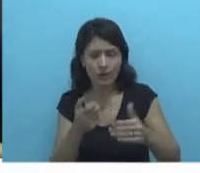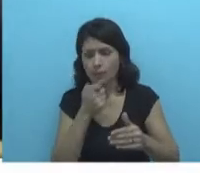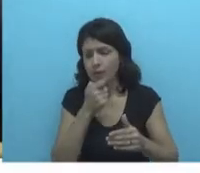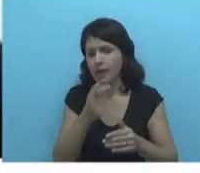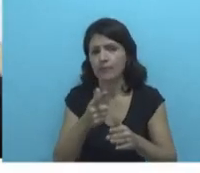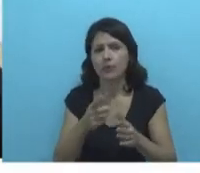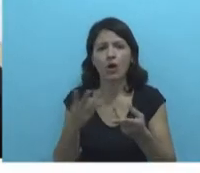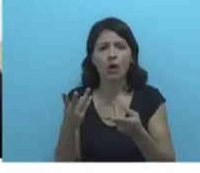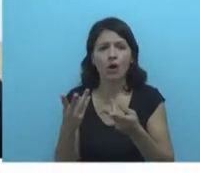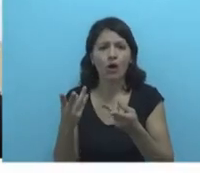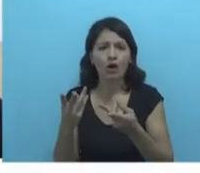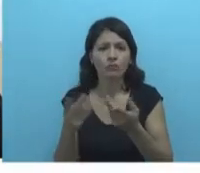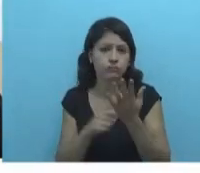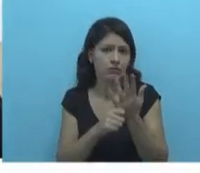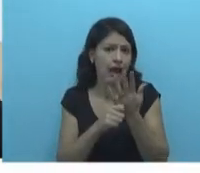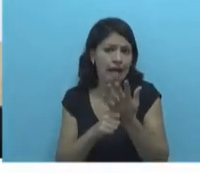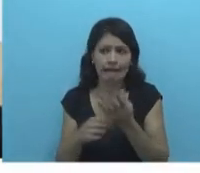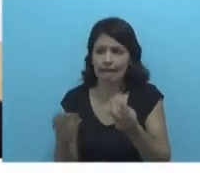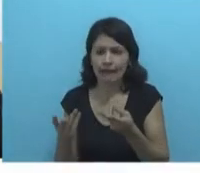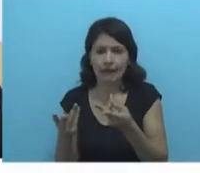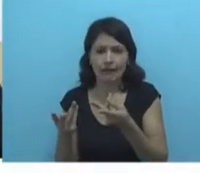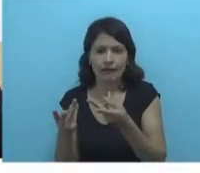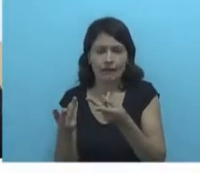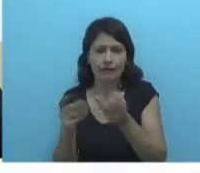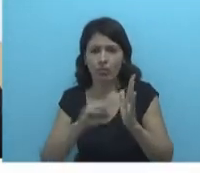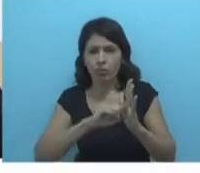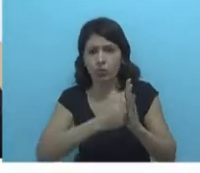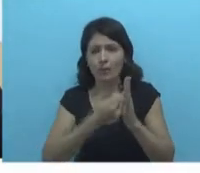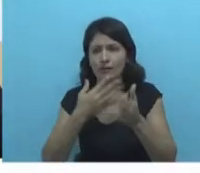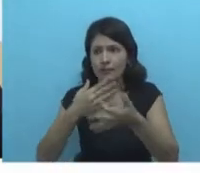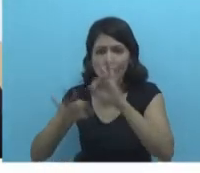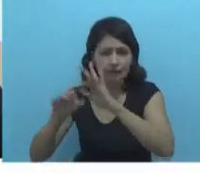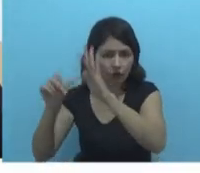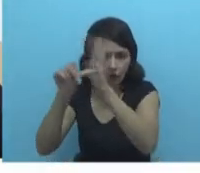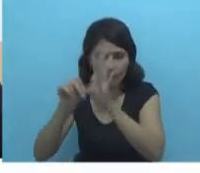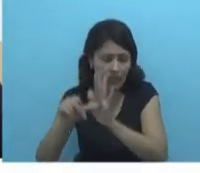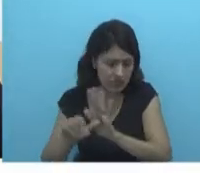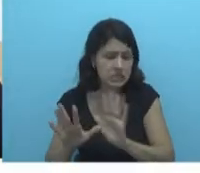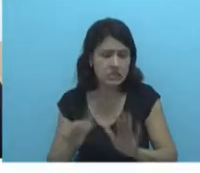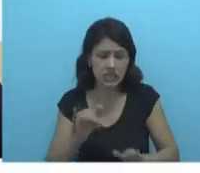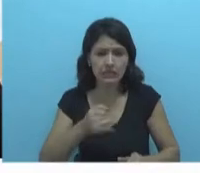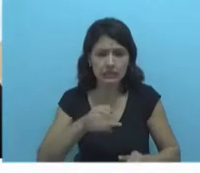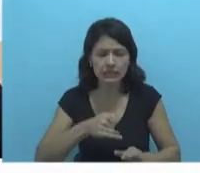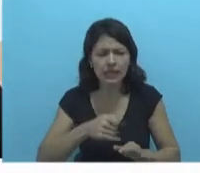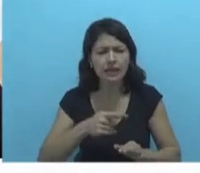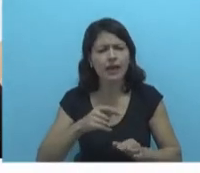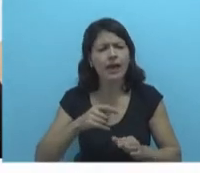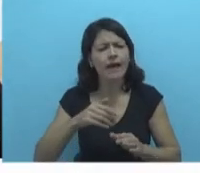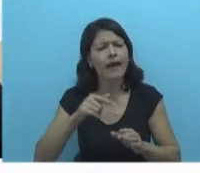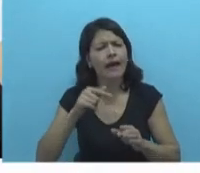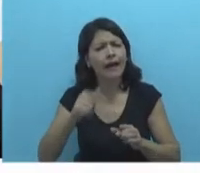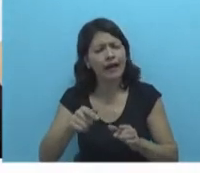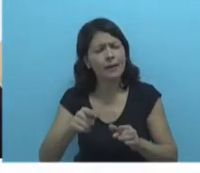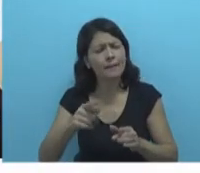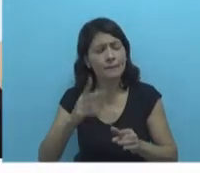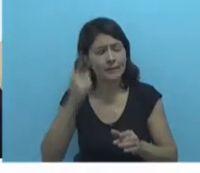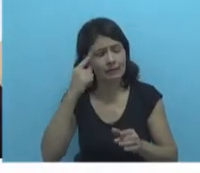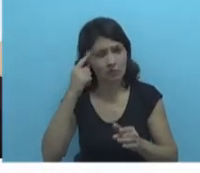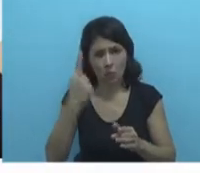carne, miramos el resto de los productos y nos vamos a dar cuenta que no lo van a bajar a la